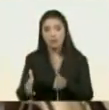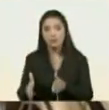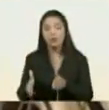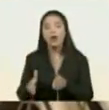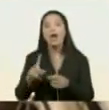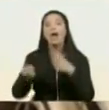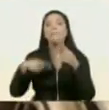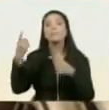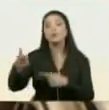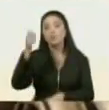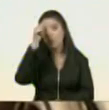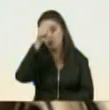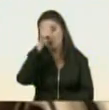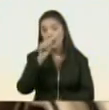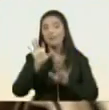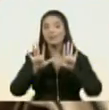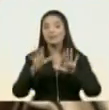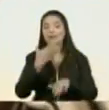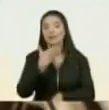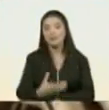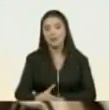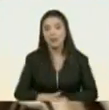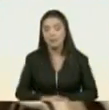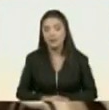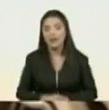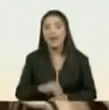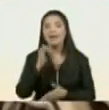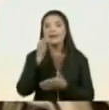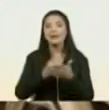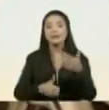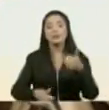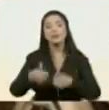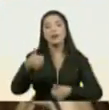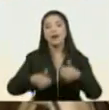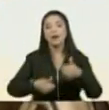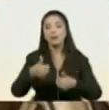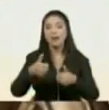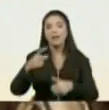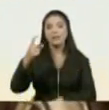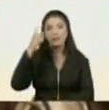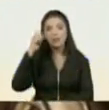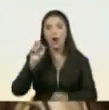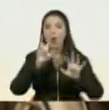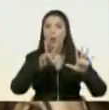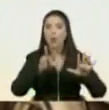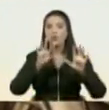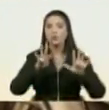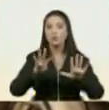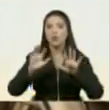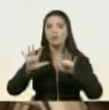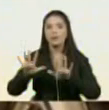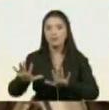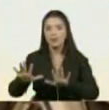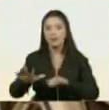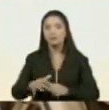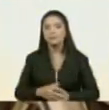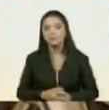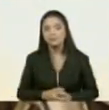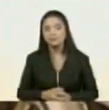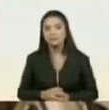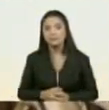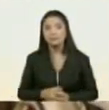próximo domingo 10 de diciembre, inscripción de candidatura los días 8, 9 y 10. Y aquí quisiera